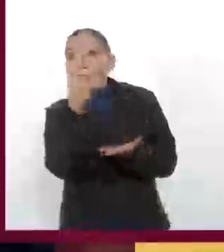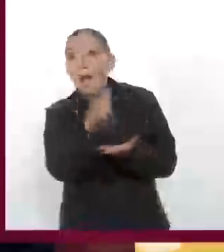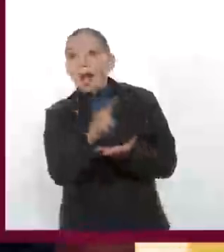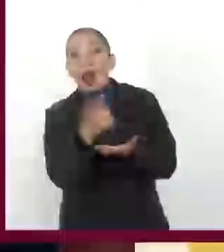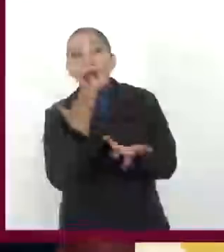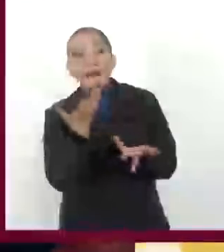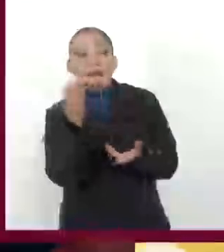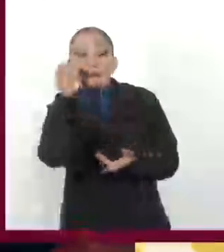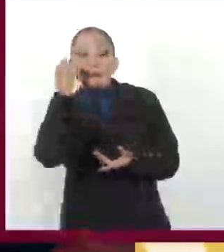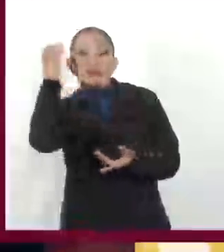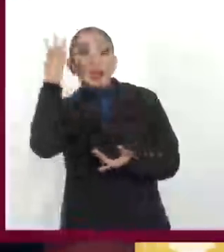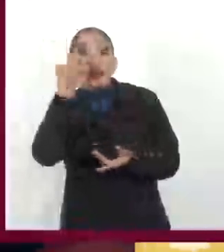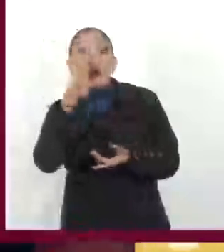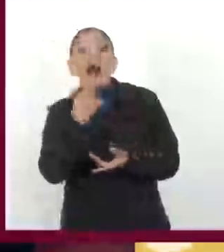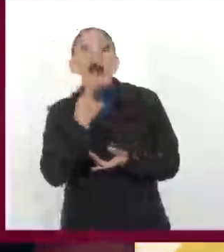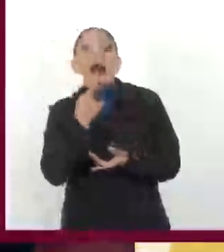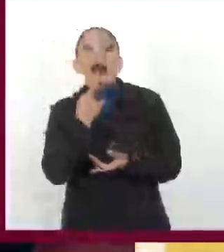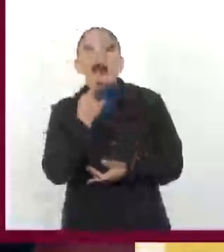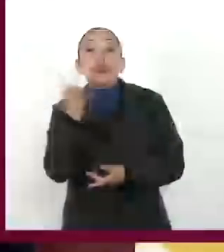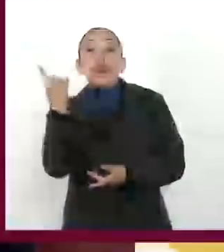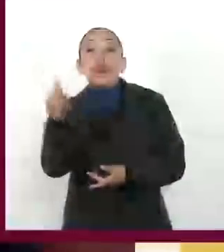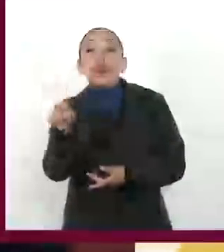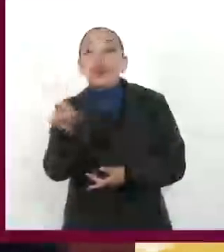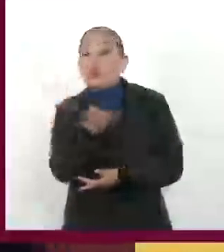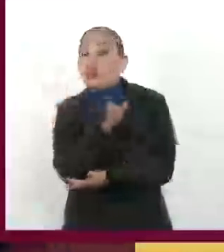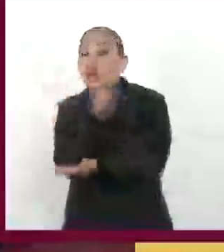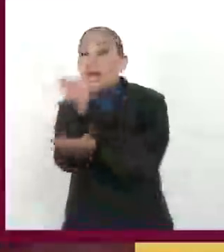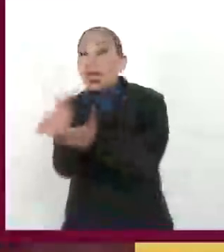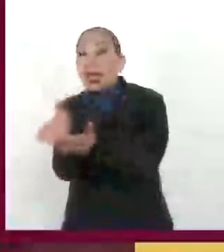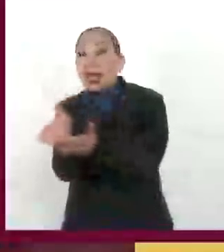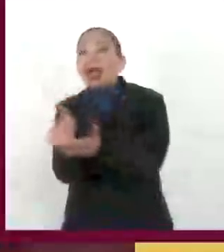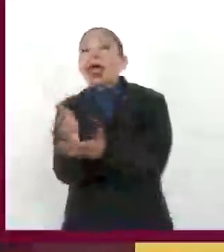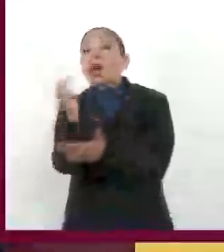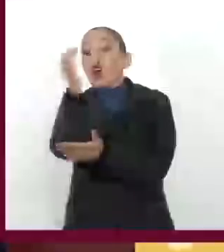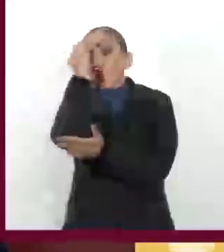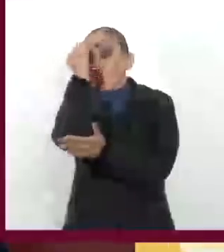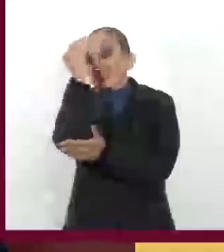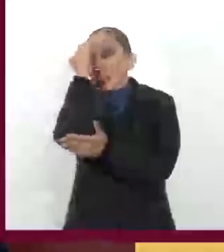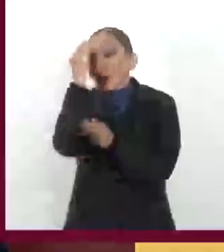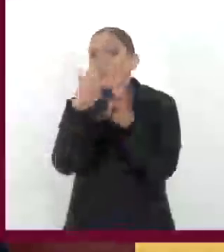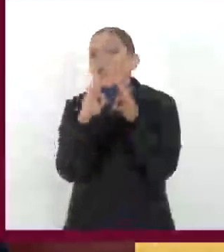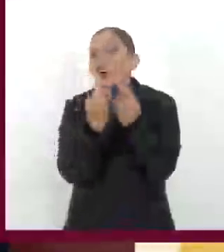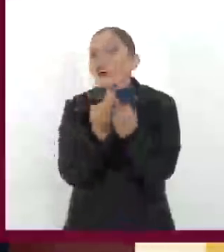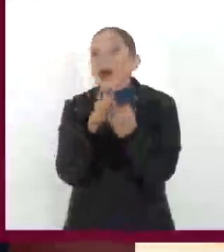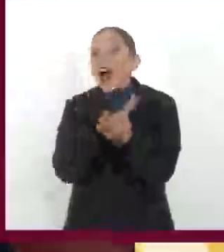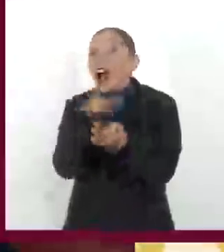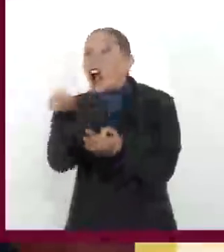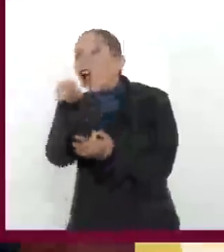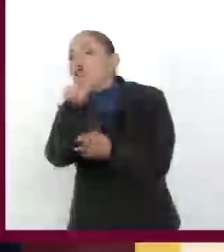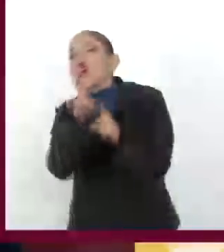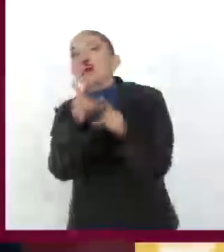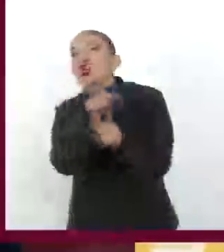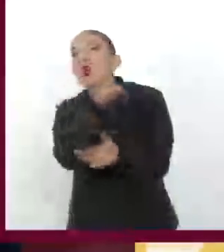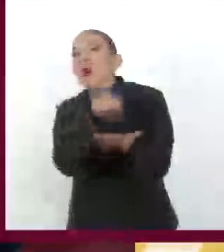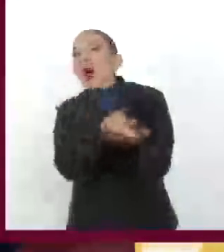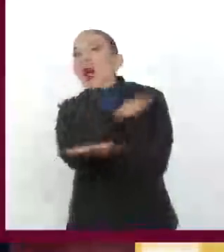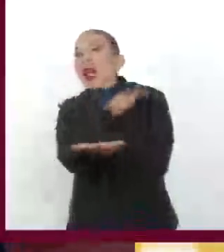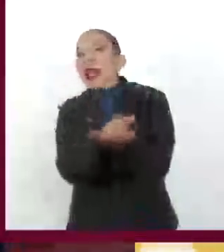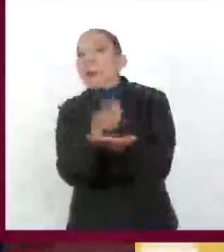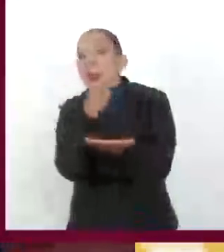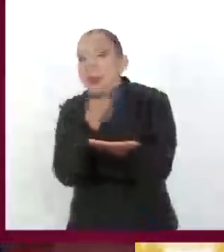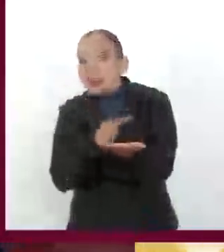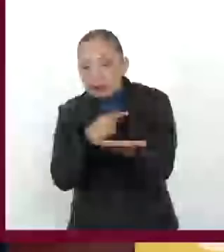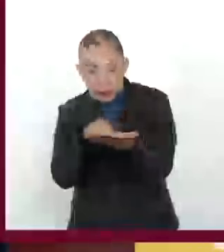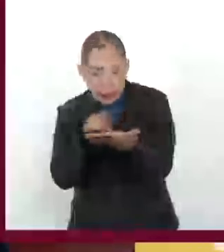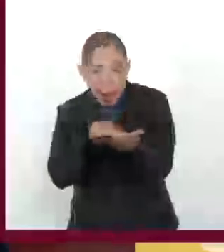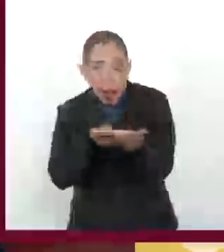que tenemos para que no queden impunes es denunciándolos. Para eso necesitamos conocer los mecanismos que nos ofrece el Estado, que nos ofrece la